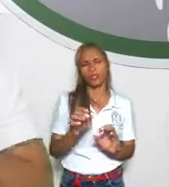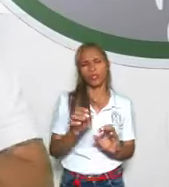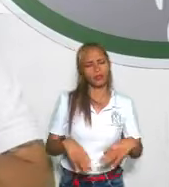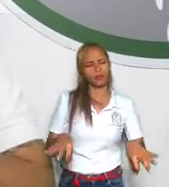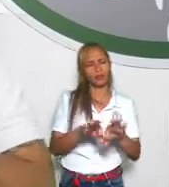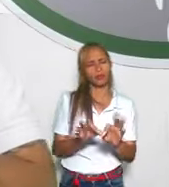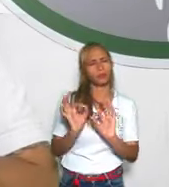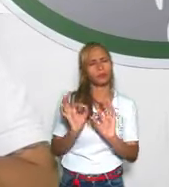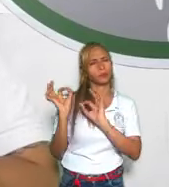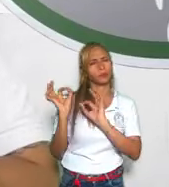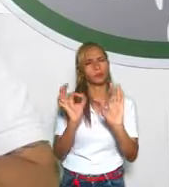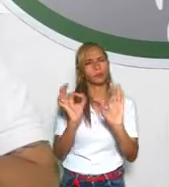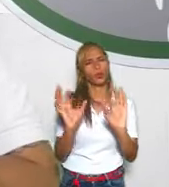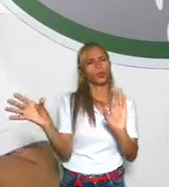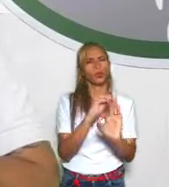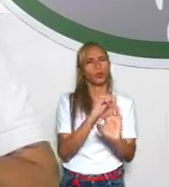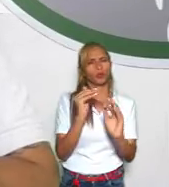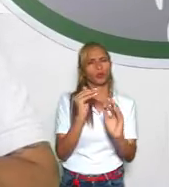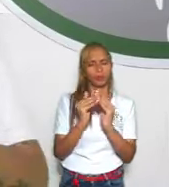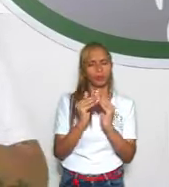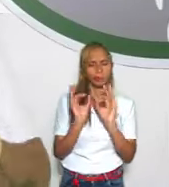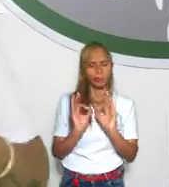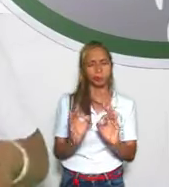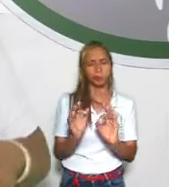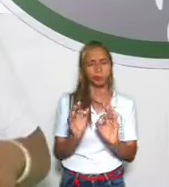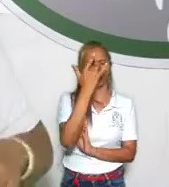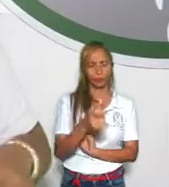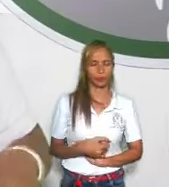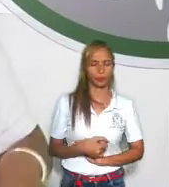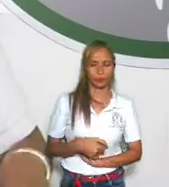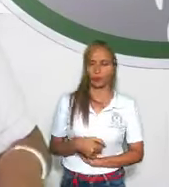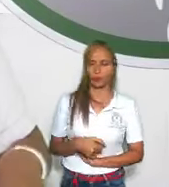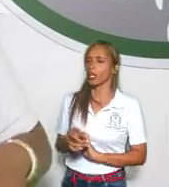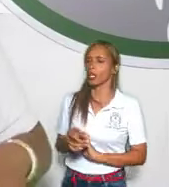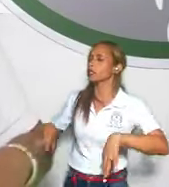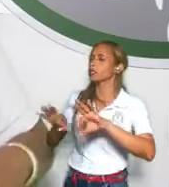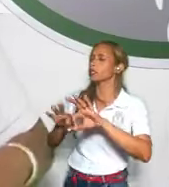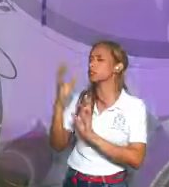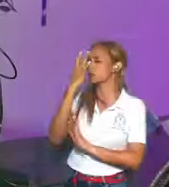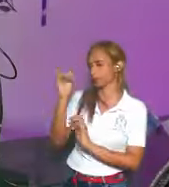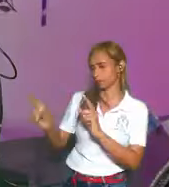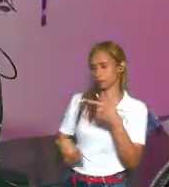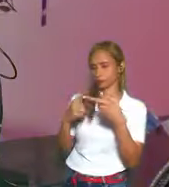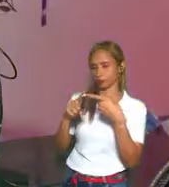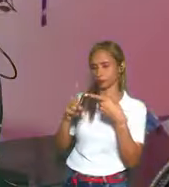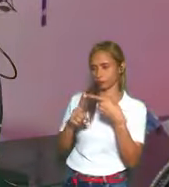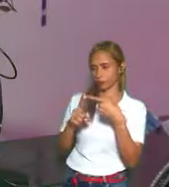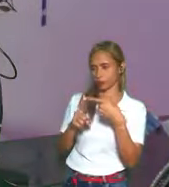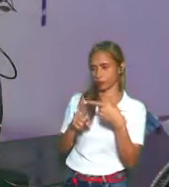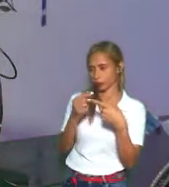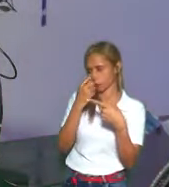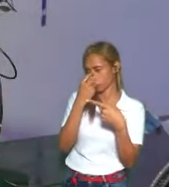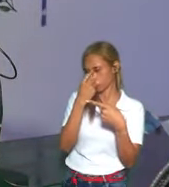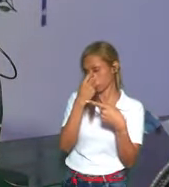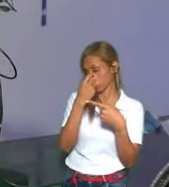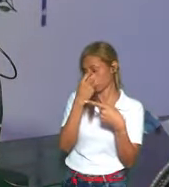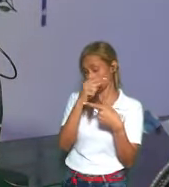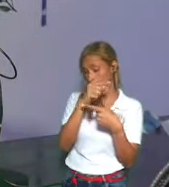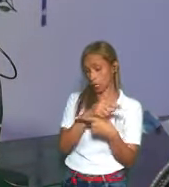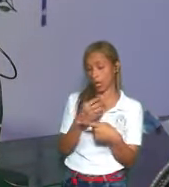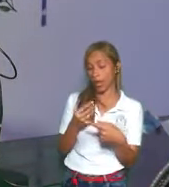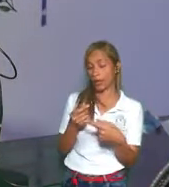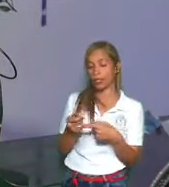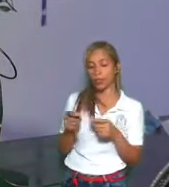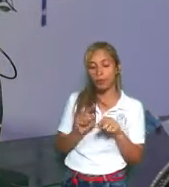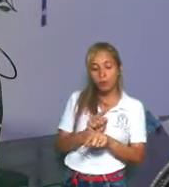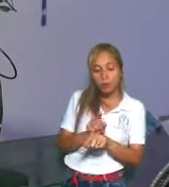nuestra casa, en buen estado. Bueno, porque es importante, primero, para que tengamos una facturación justa, ¿sí?